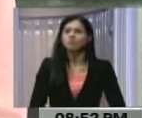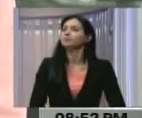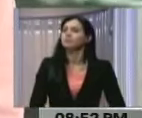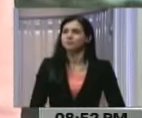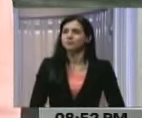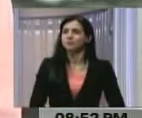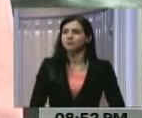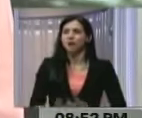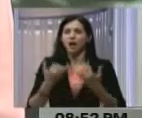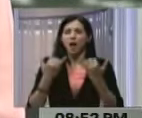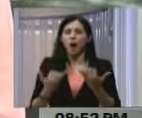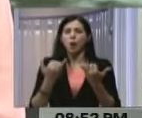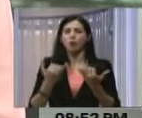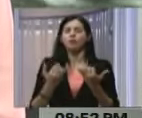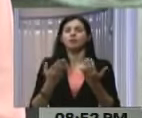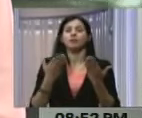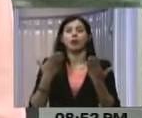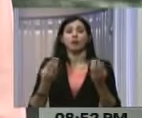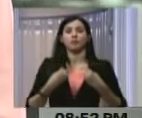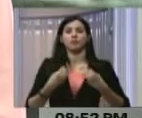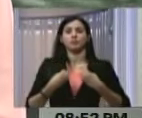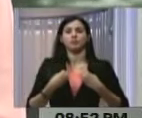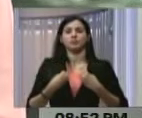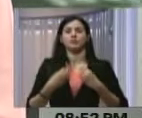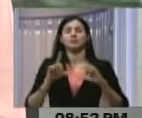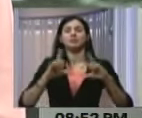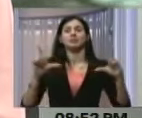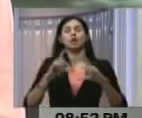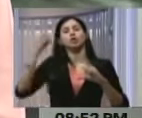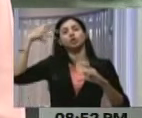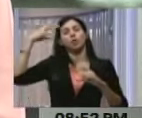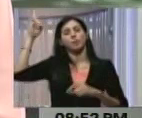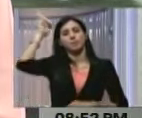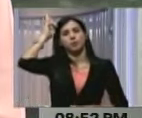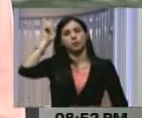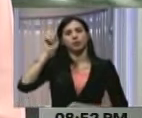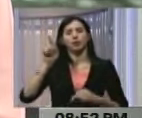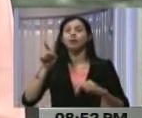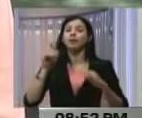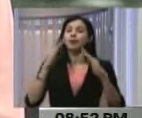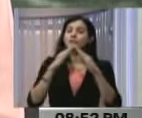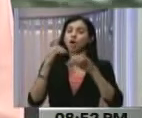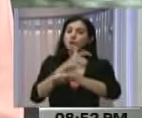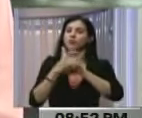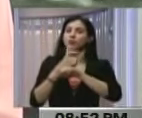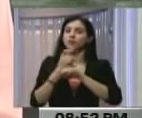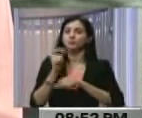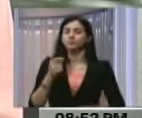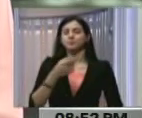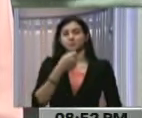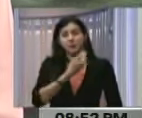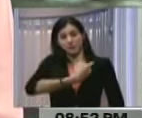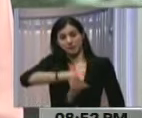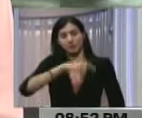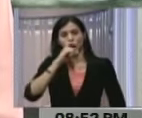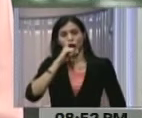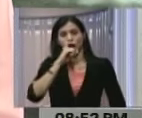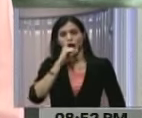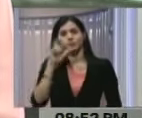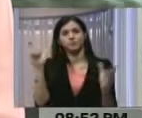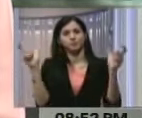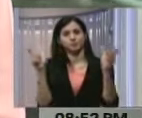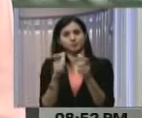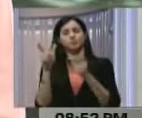Así es, a esta hora nos vamos a trasladar en vivo y en directo al Salón Sol del Perú, en el Palacio de Miraflores. Allí se encuentra el jefe de Estado venezolano